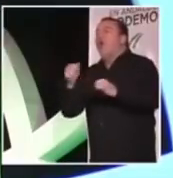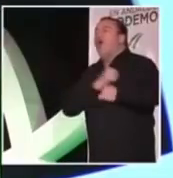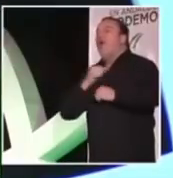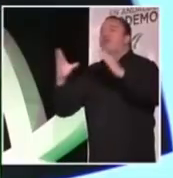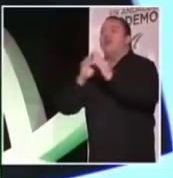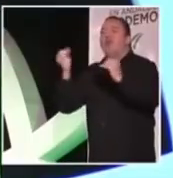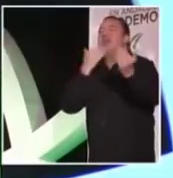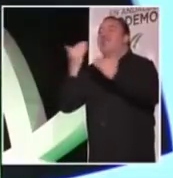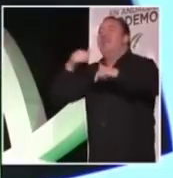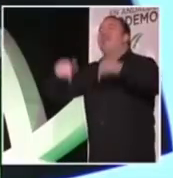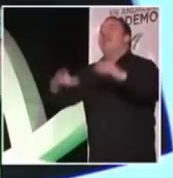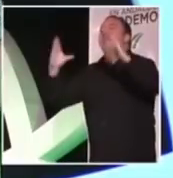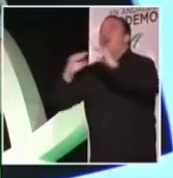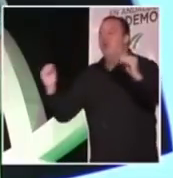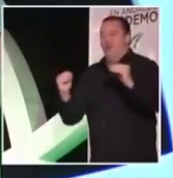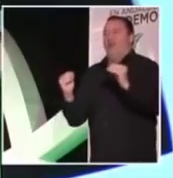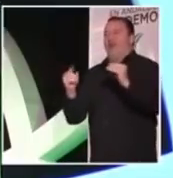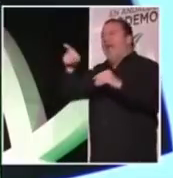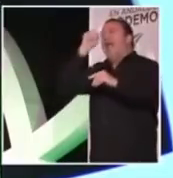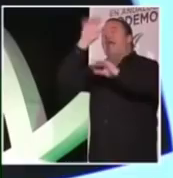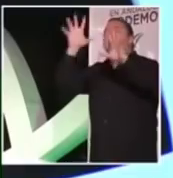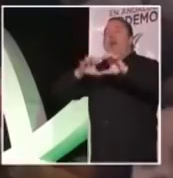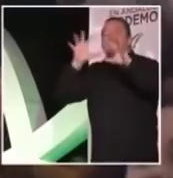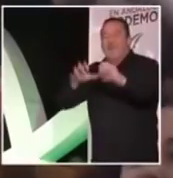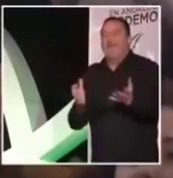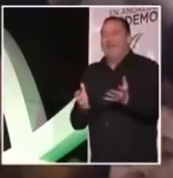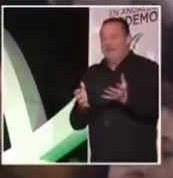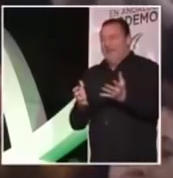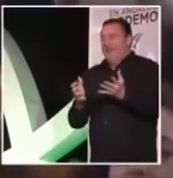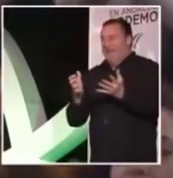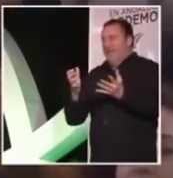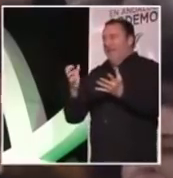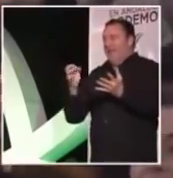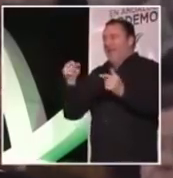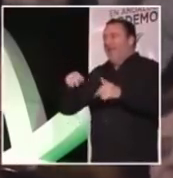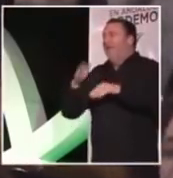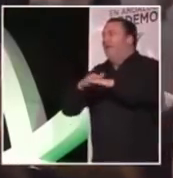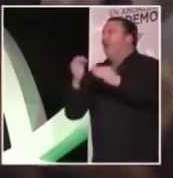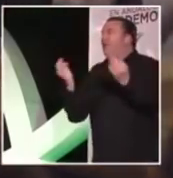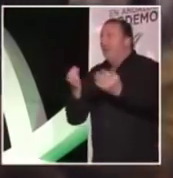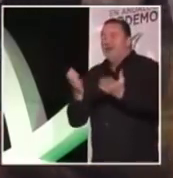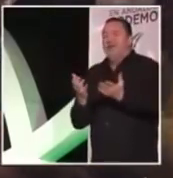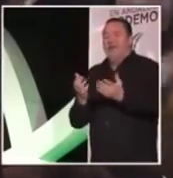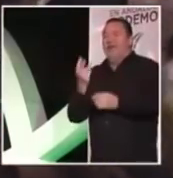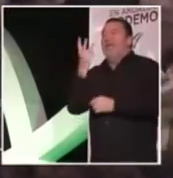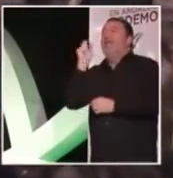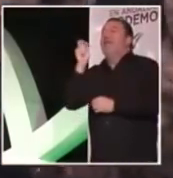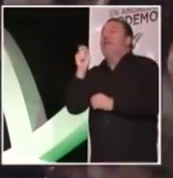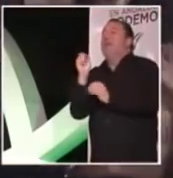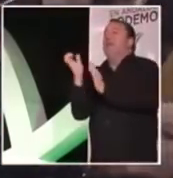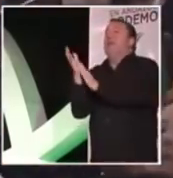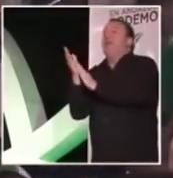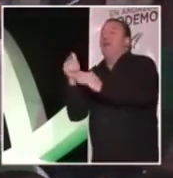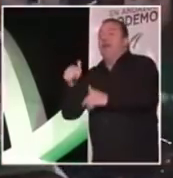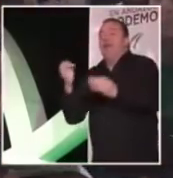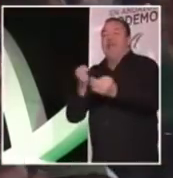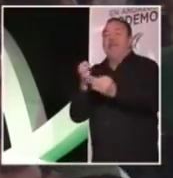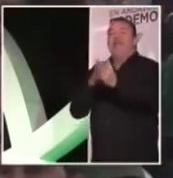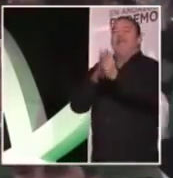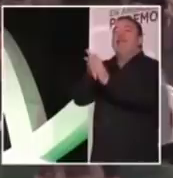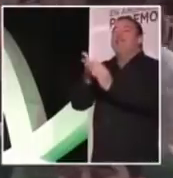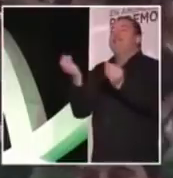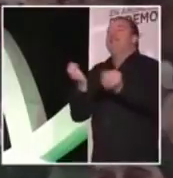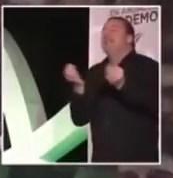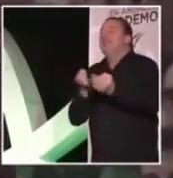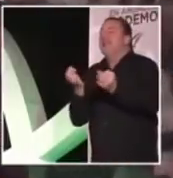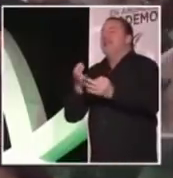hablar de Andalucía. Que aprendan estos tres señores, los tres trillizos de la derecha, lo que significa